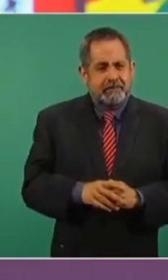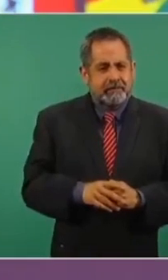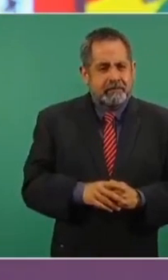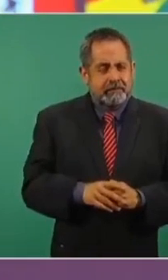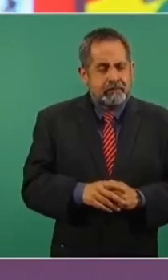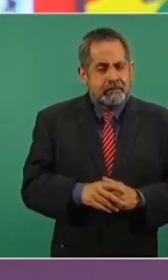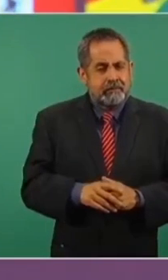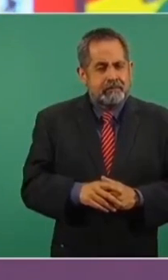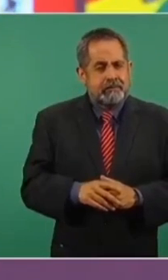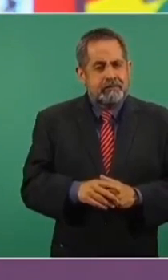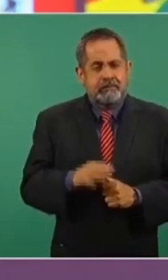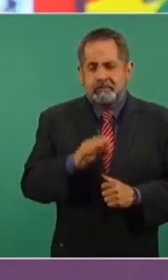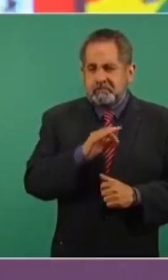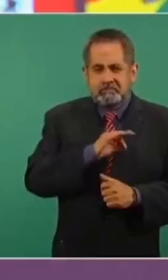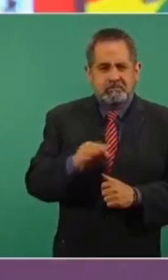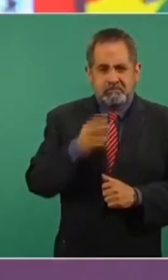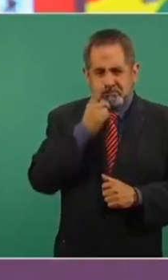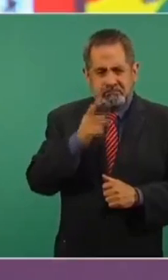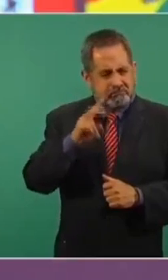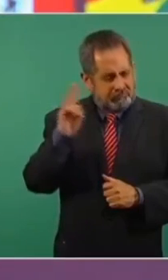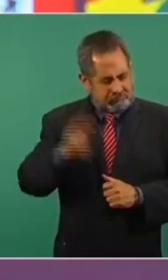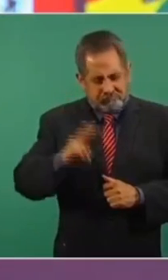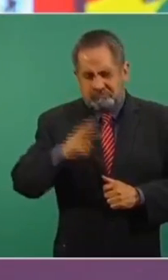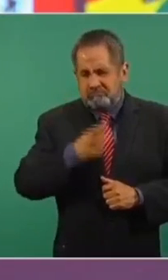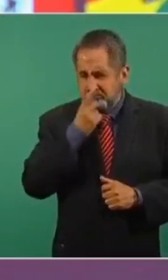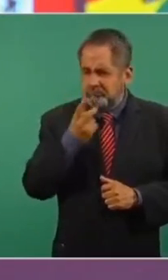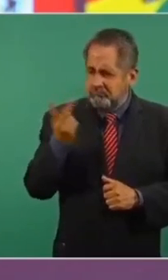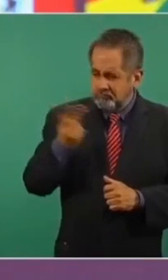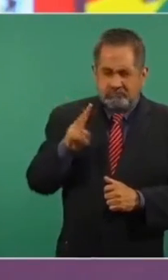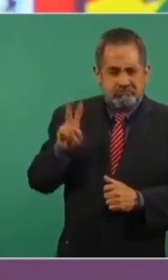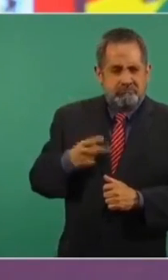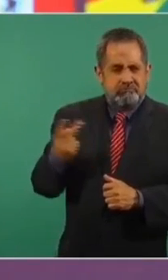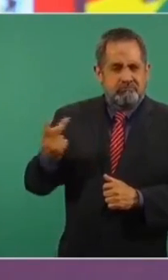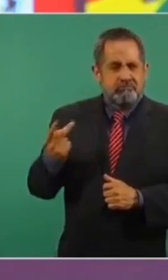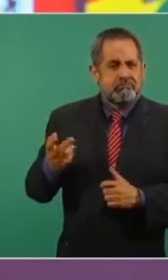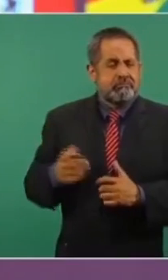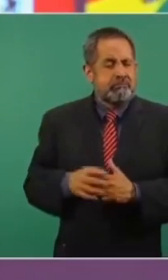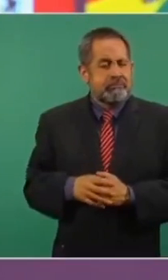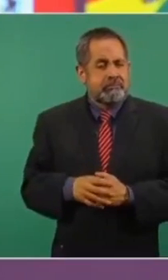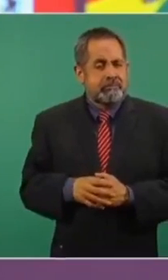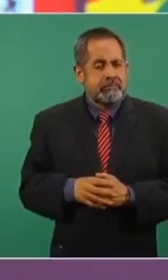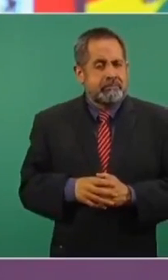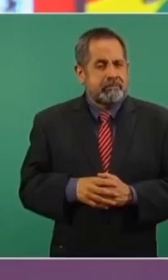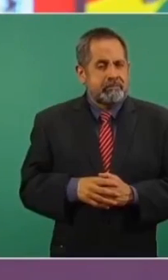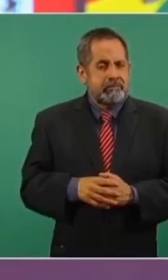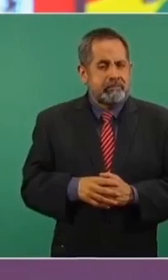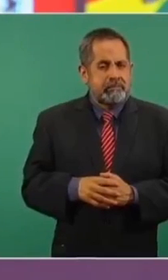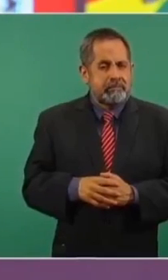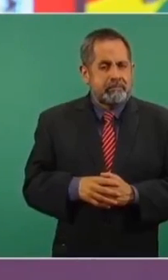se puede decir religiosamente que fue